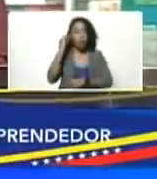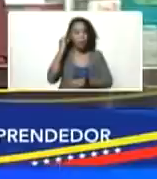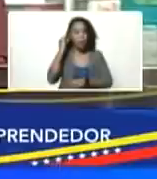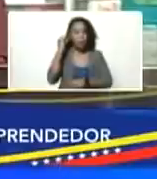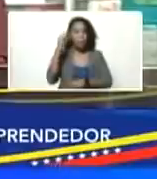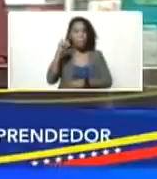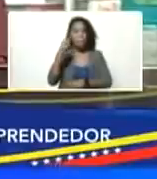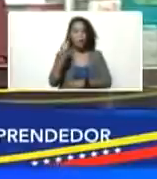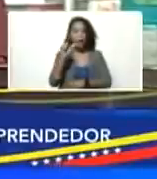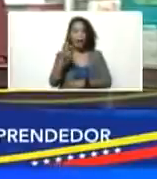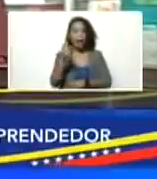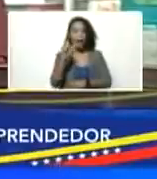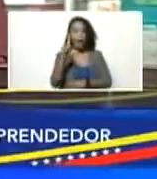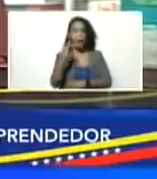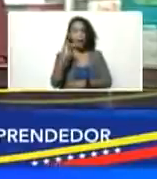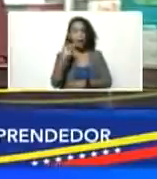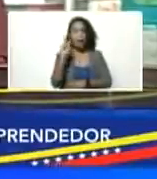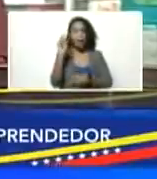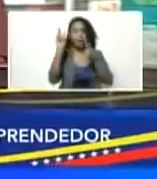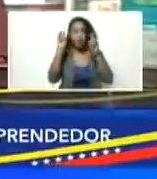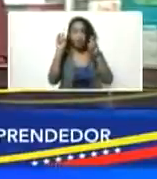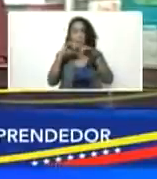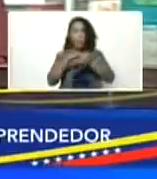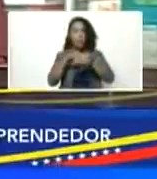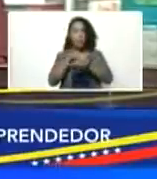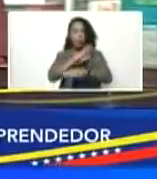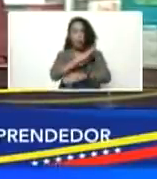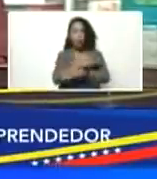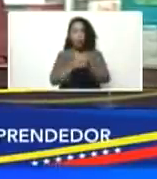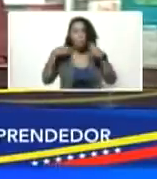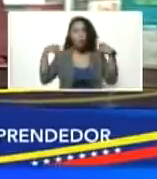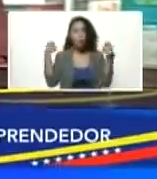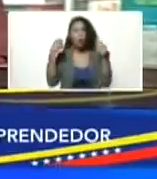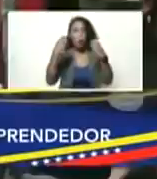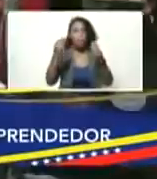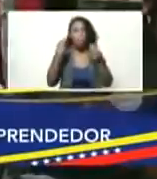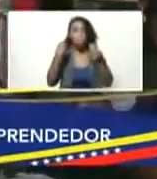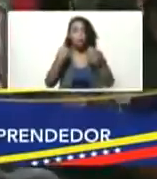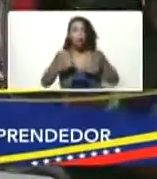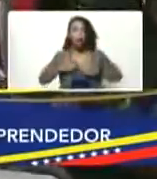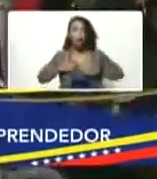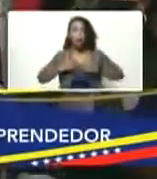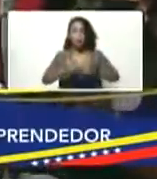Gutiérrez Viña, nueva ministra del Poder Popular para la Salud.